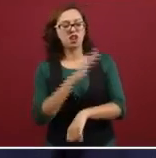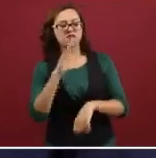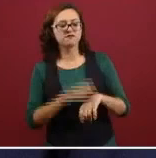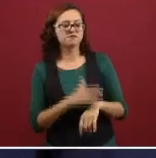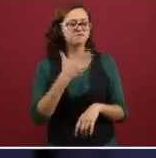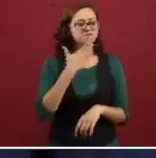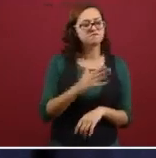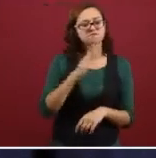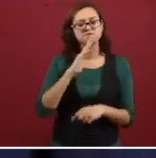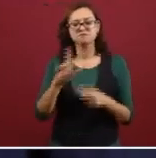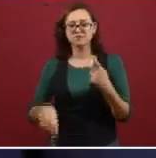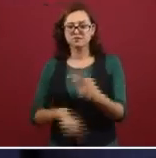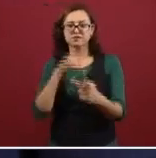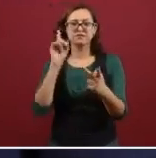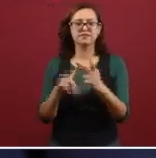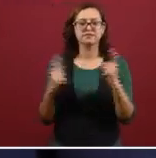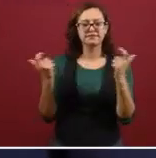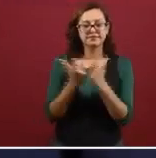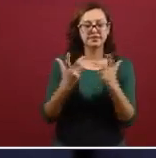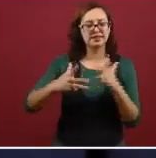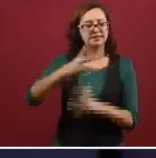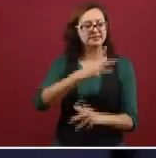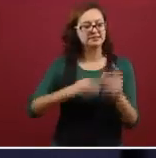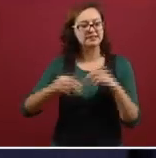ni las corredurías,